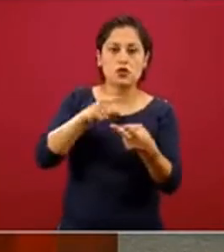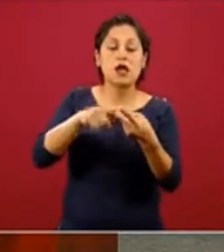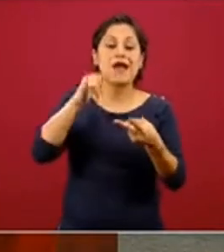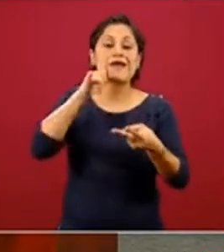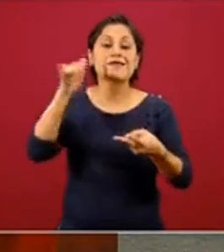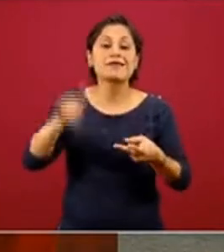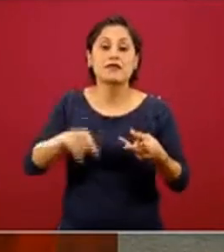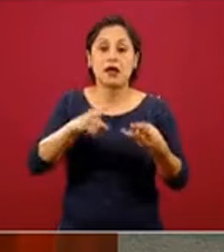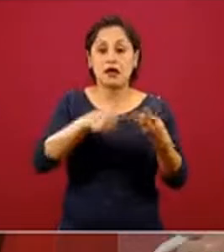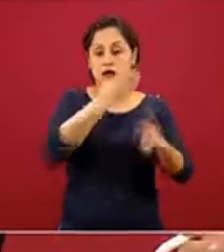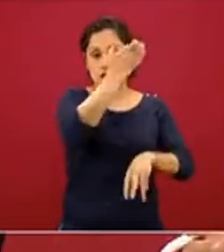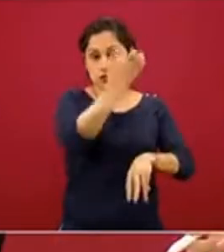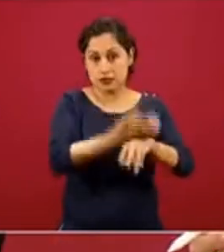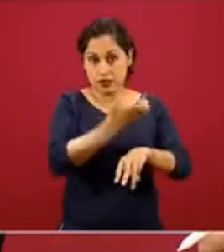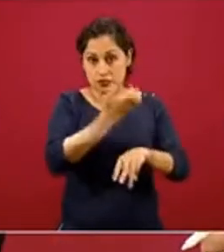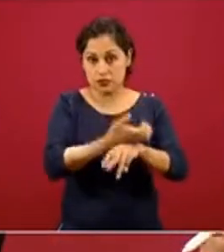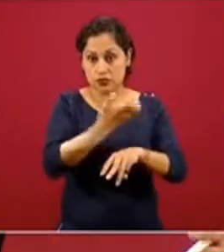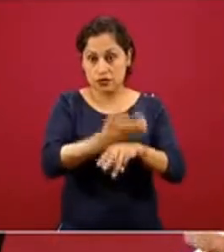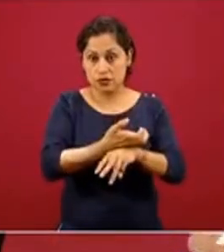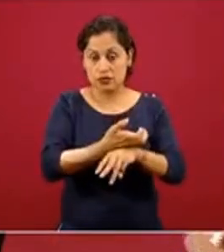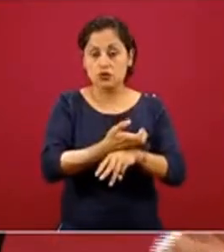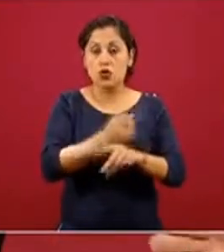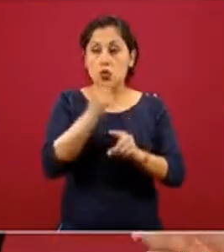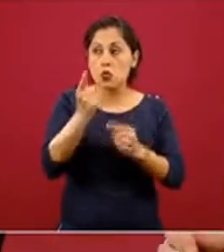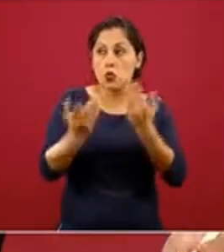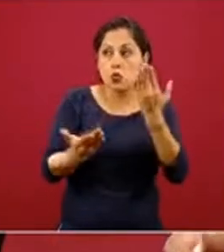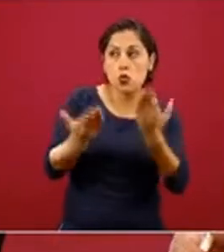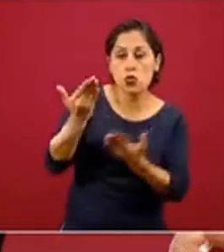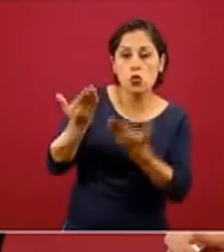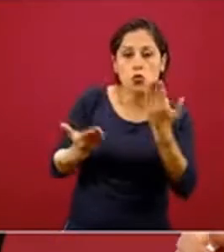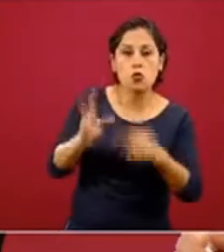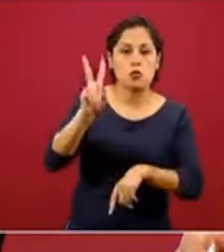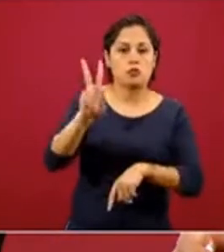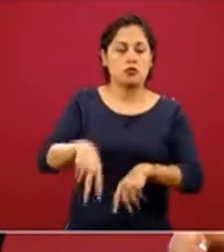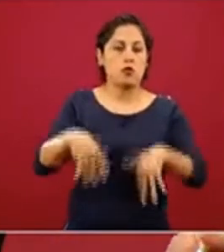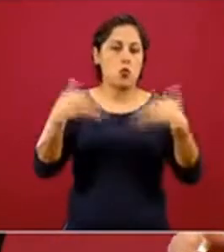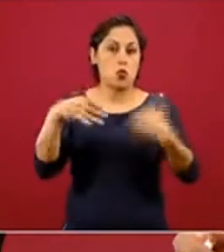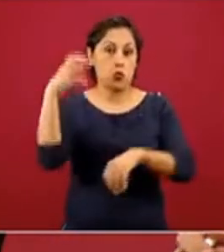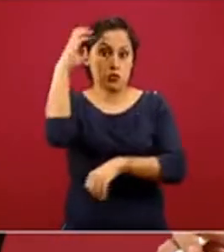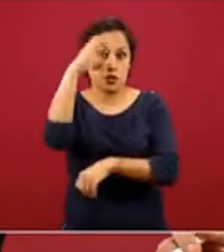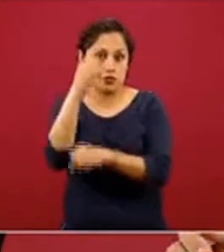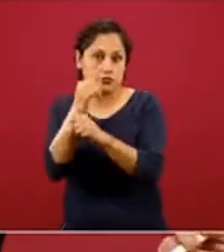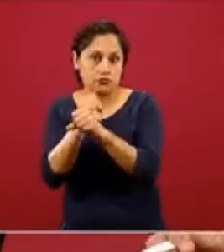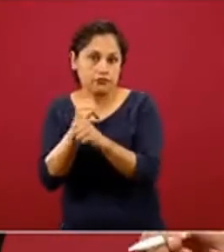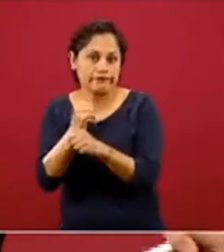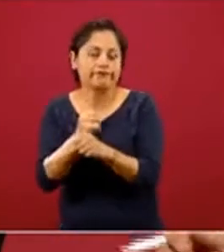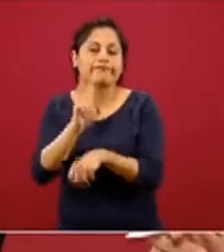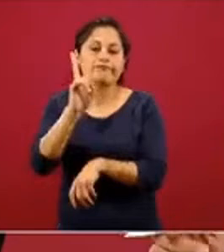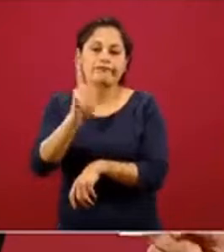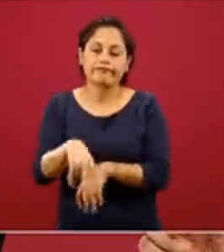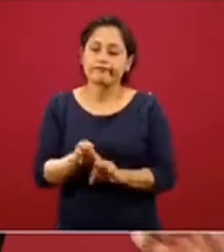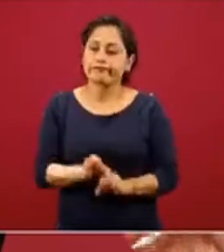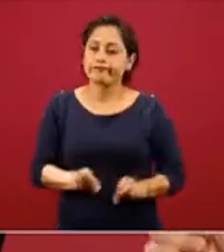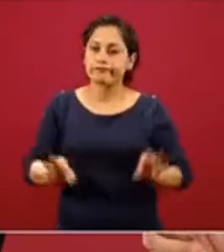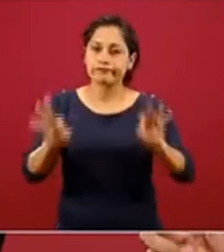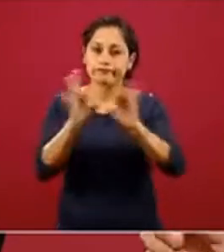Estados Unidos, y es un reto muy importante en términos científicos evaluar el impacto de un fenómeno que